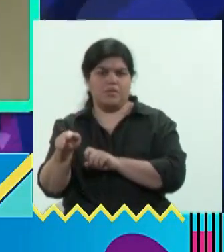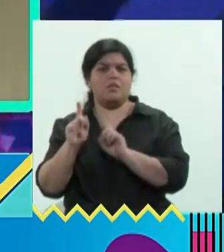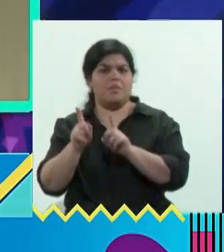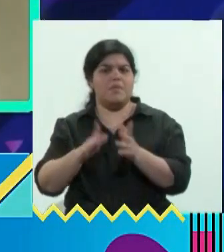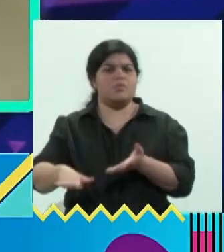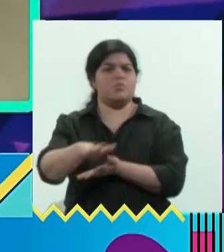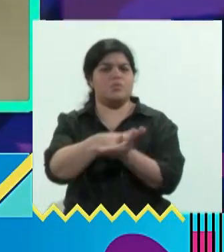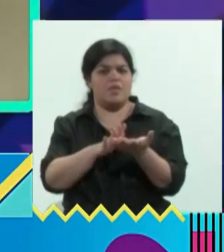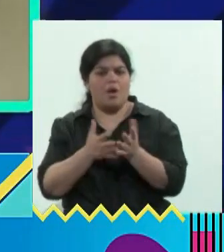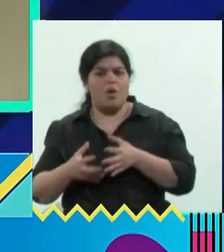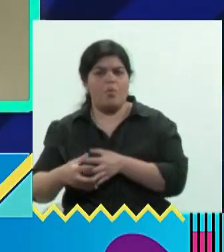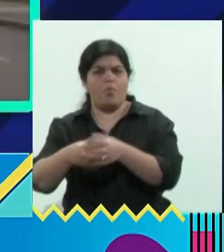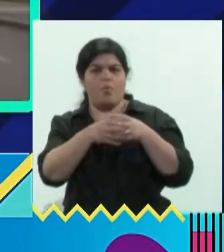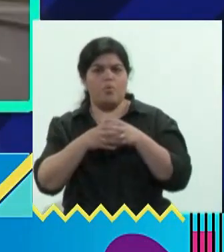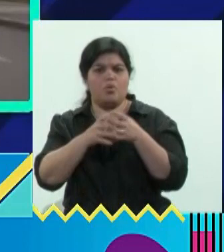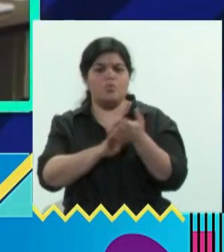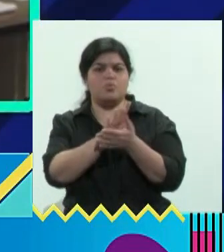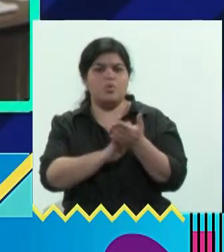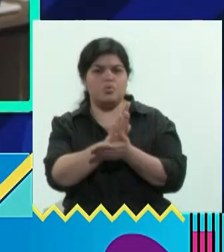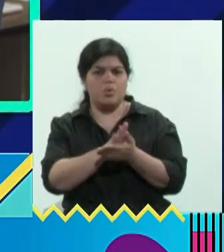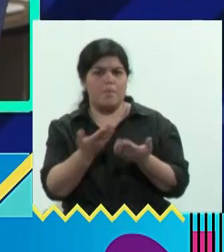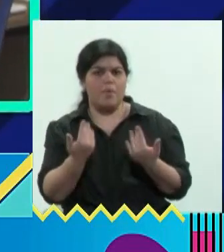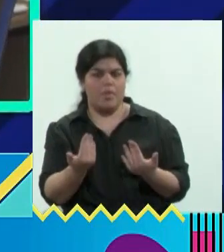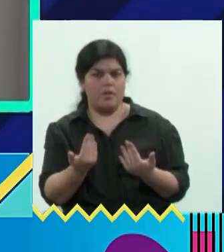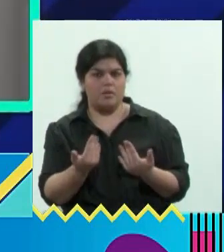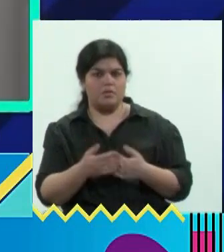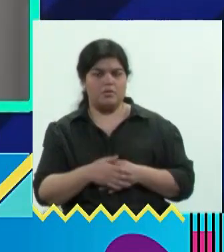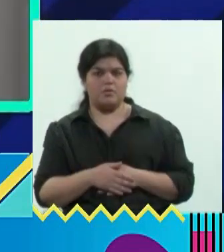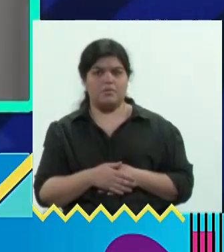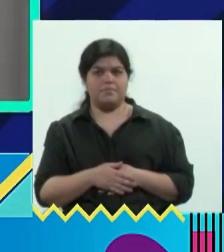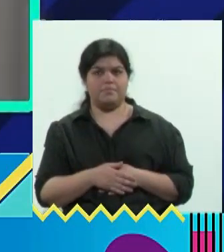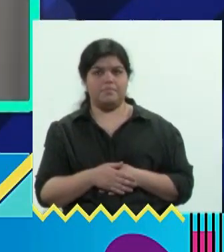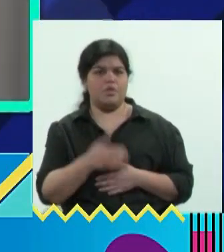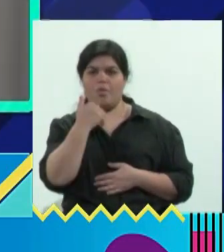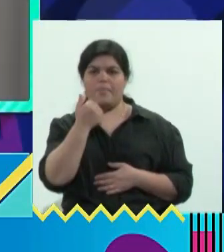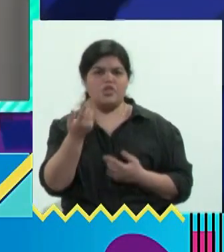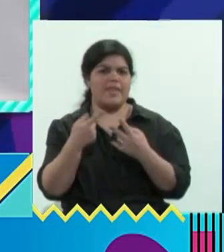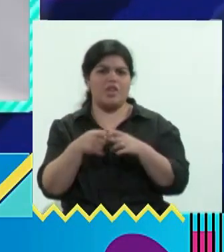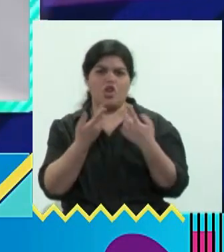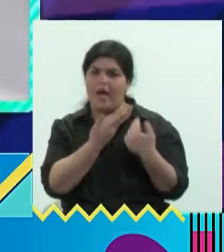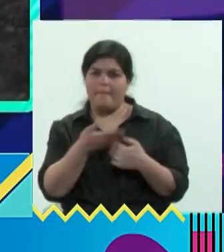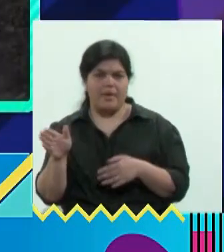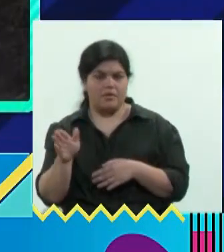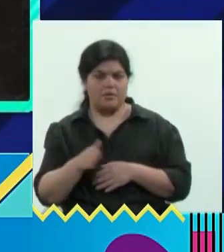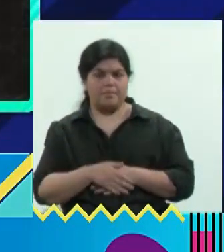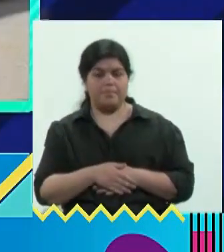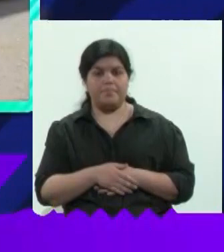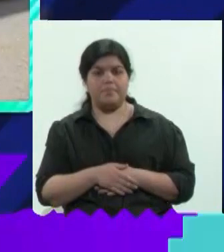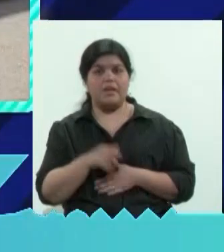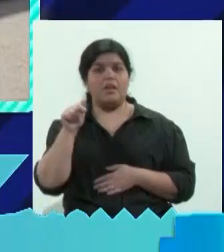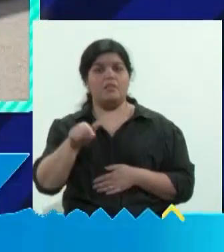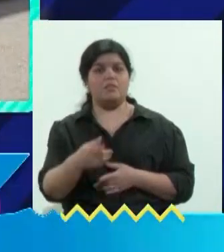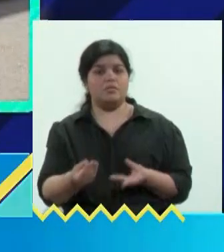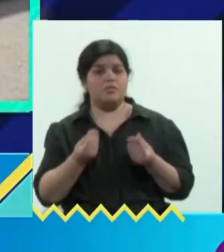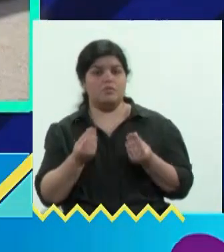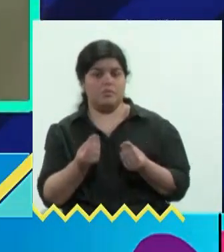que en conjunto resuelvan problemas, más allá de la tecnología? Y esto se basa en el